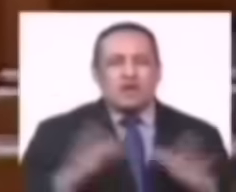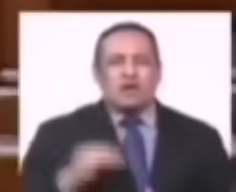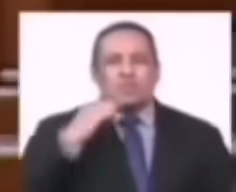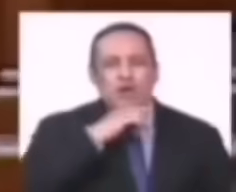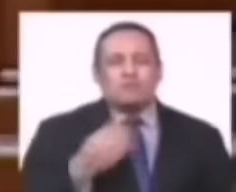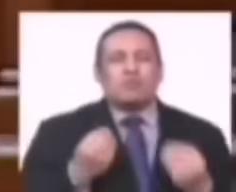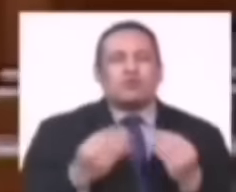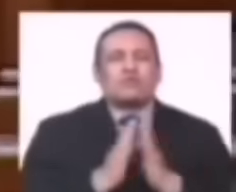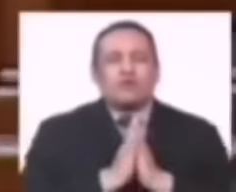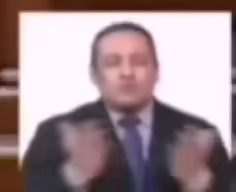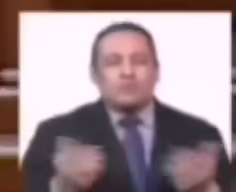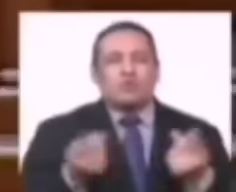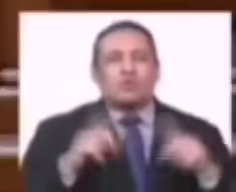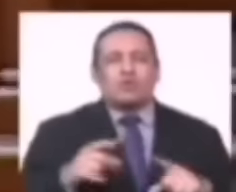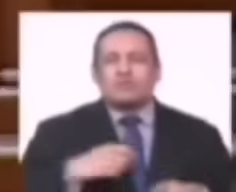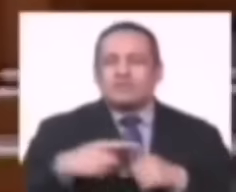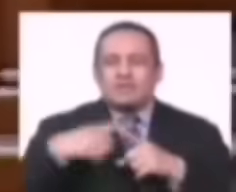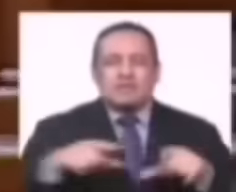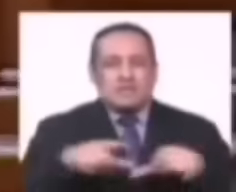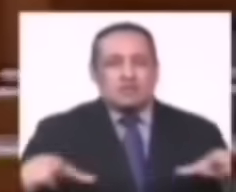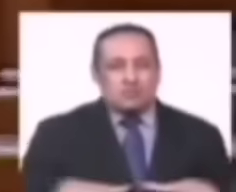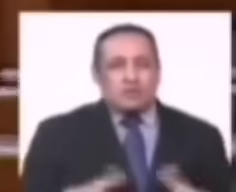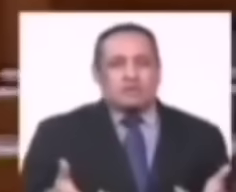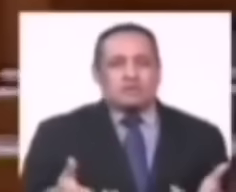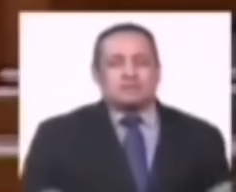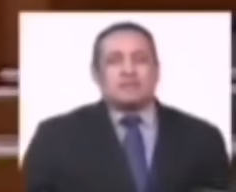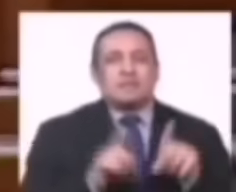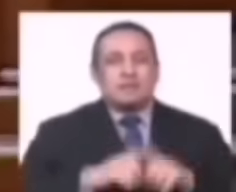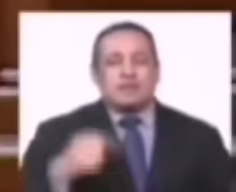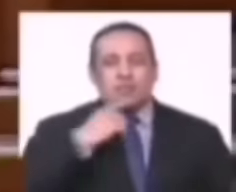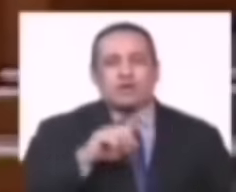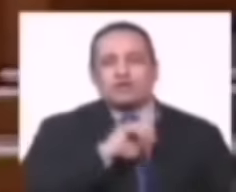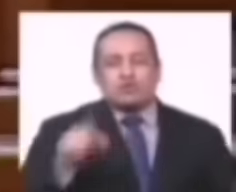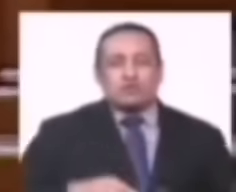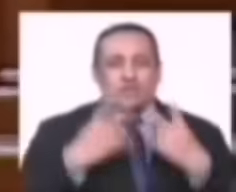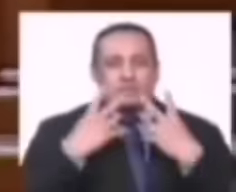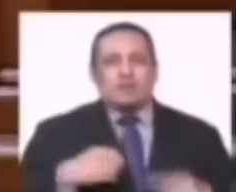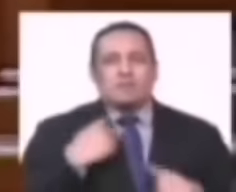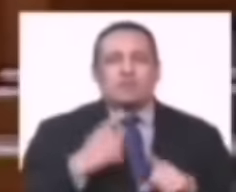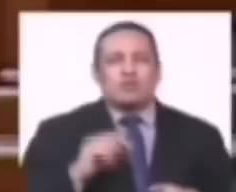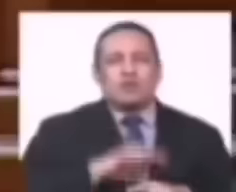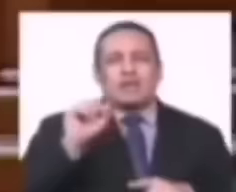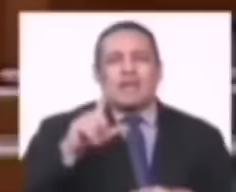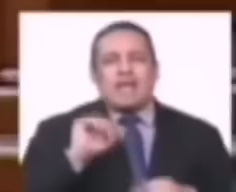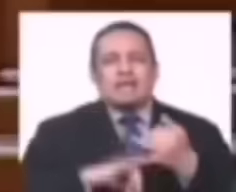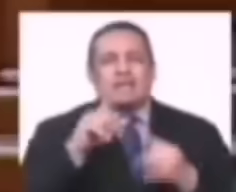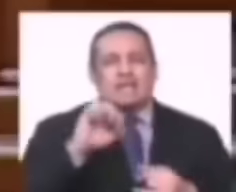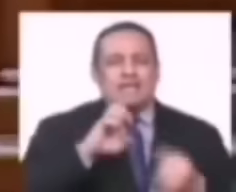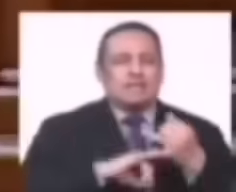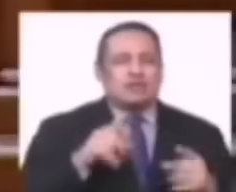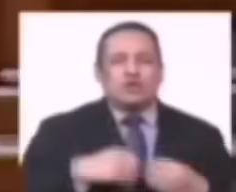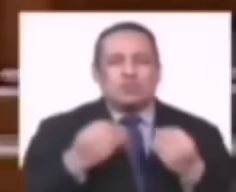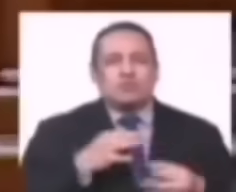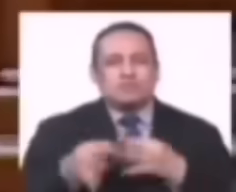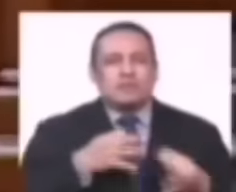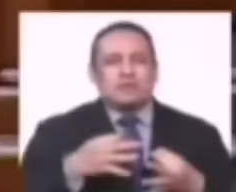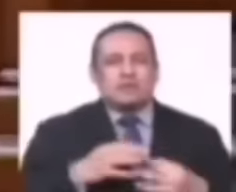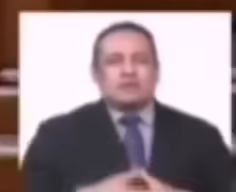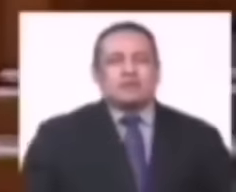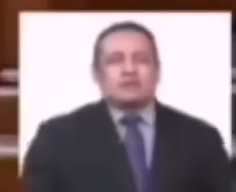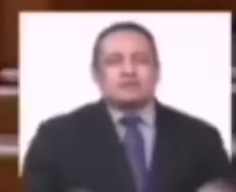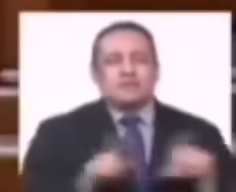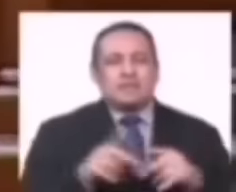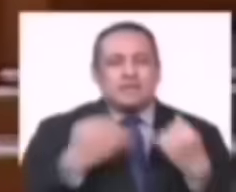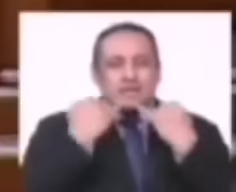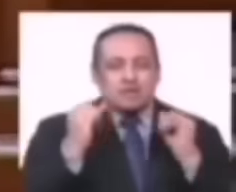Dios? En todos lugares. La mujer no se visibiliza por un las, los, les, como le quieran llamar. El